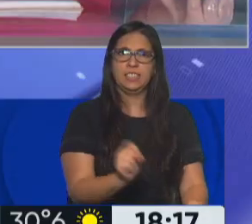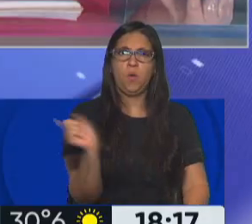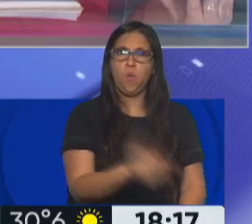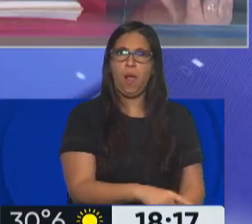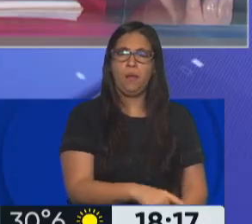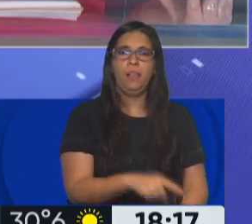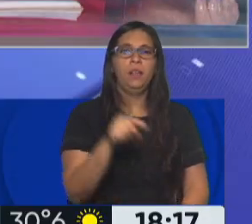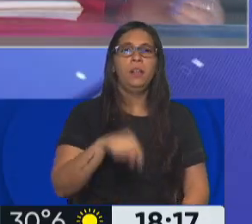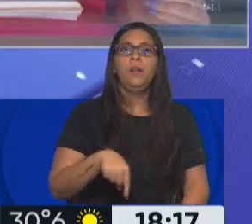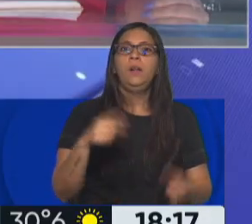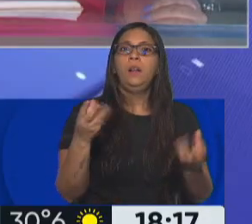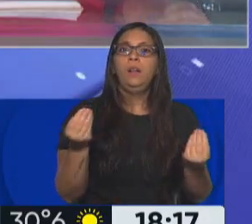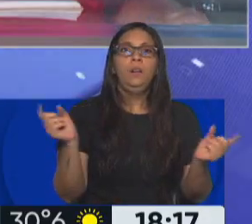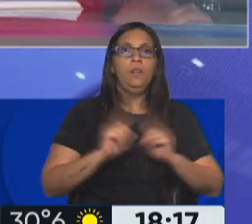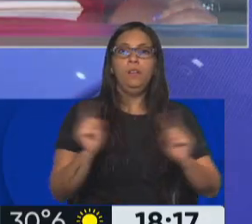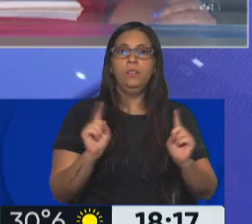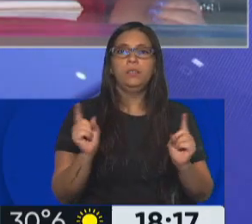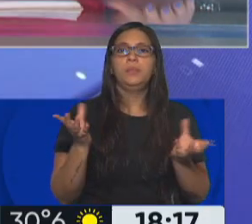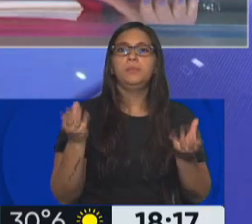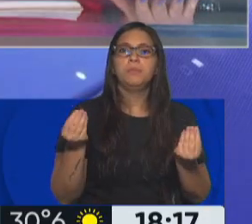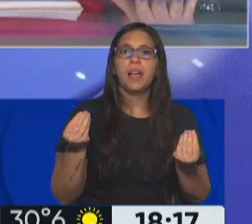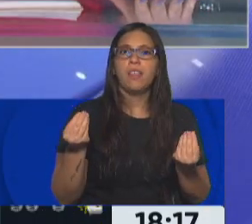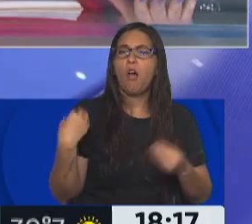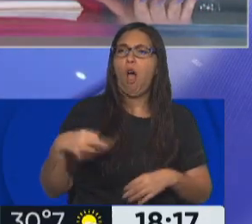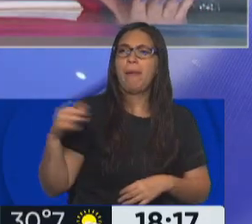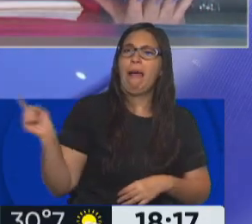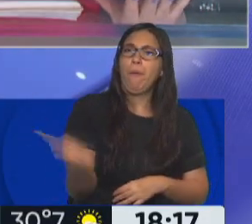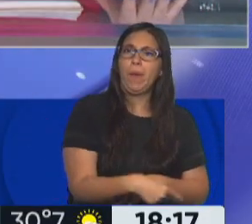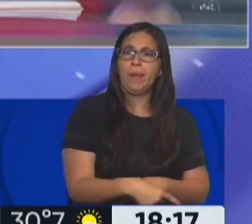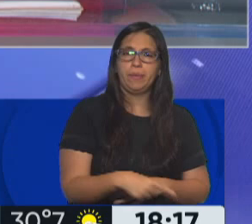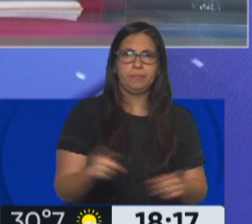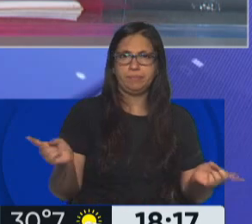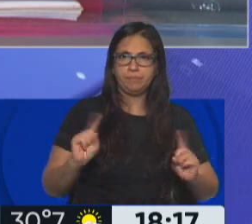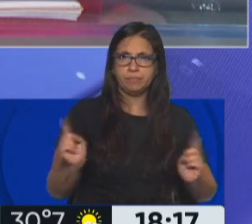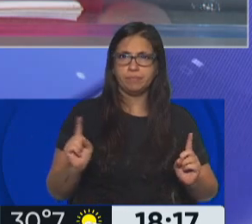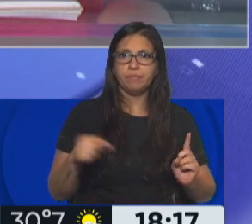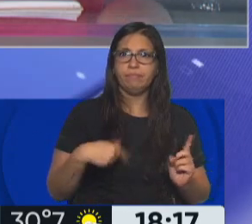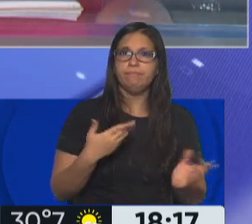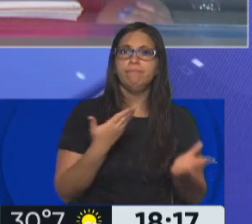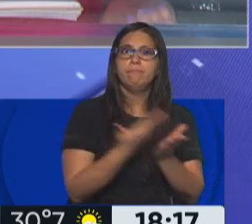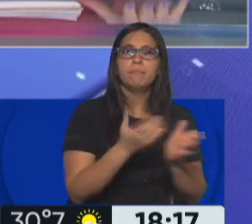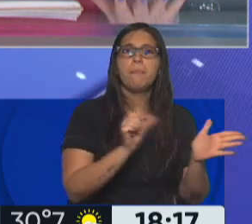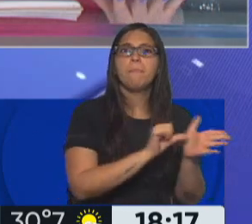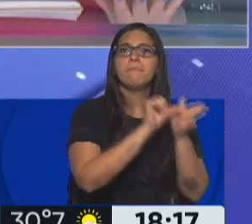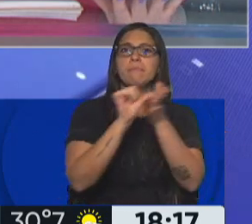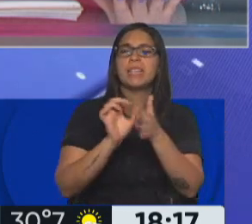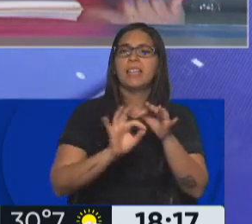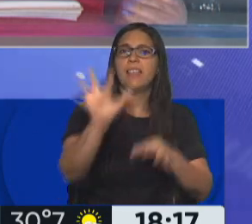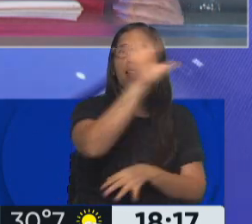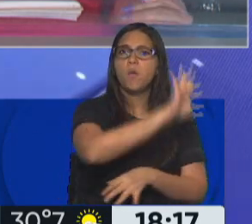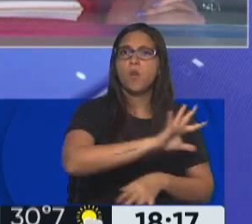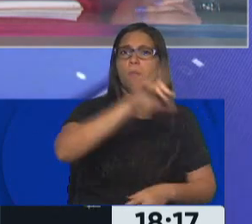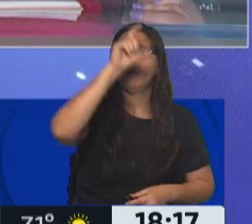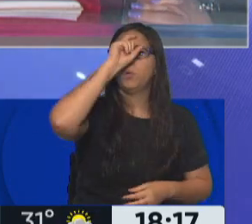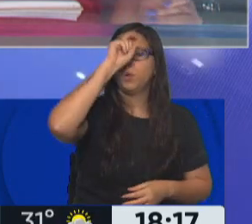¿no? El miedo a la repatriación forzada, digo, el miedo a que los obliguen a volver, ¿no? Se le está pidiendo a los países europeos y también a Turquía